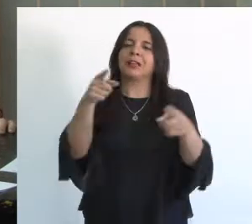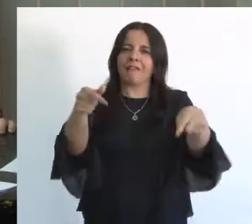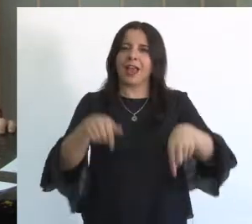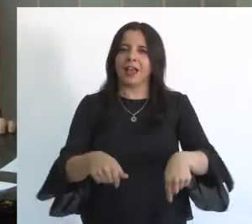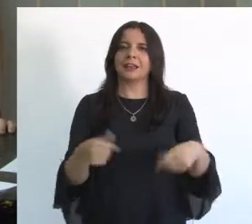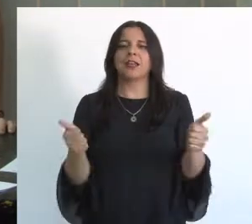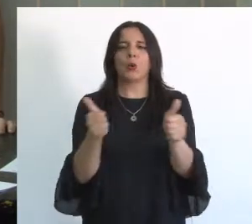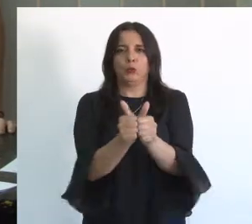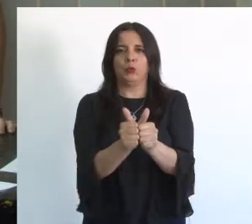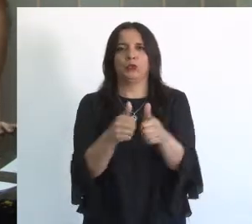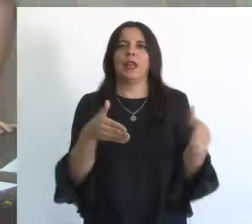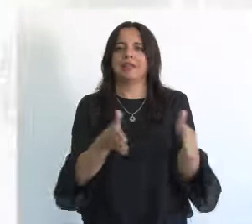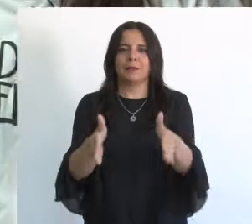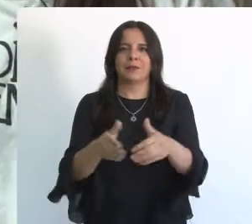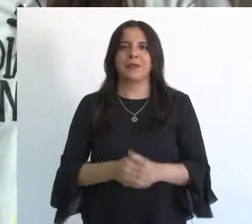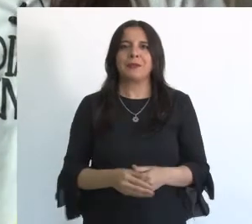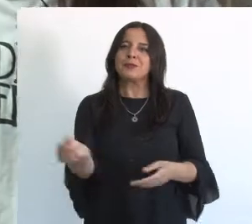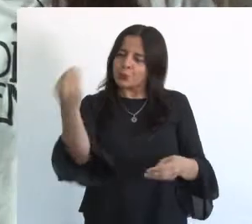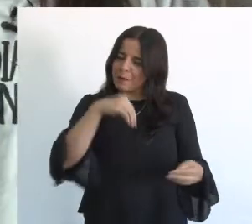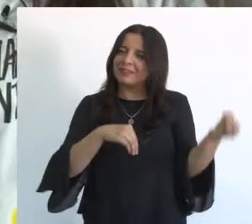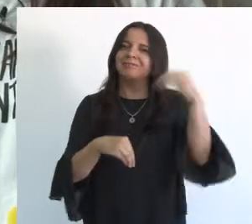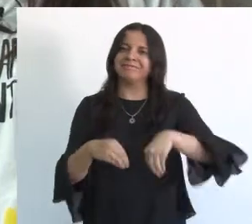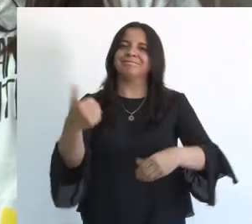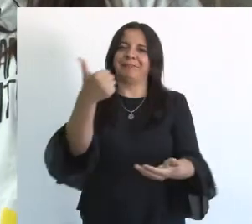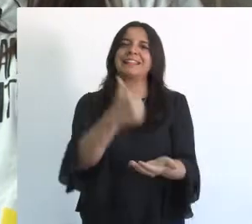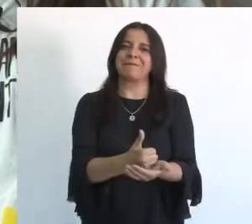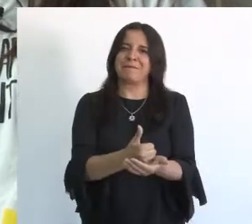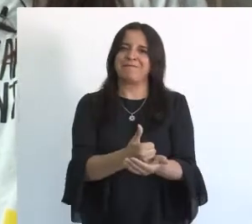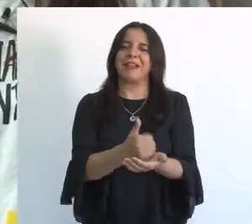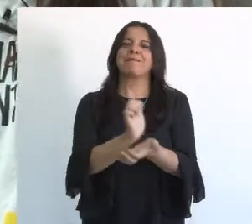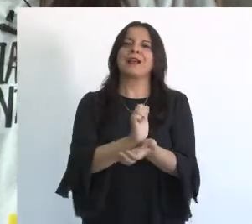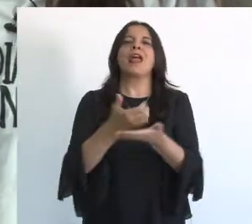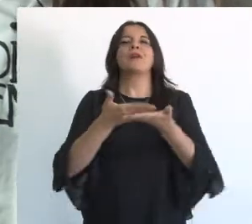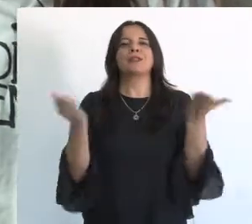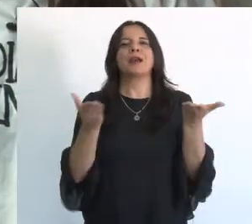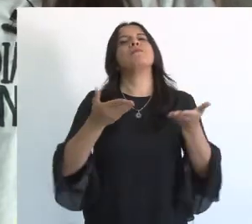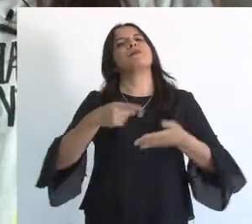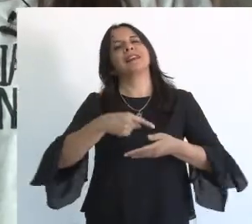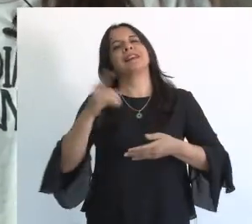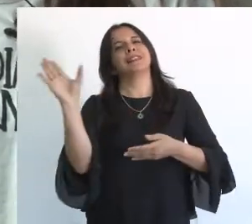en este camino. Y súmate a participar porque la universidad pública es de